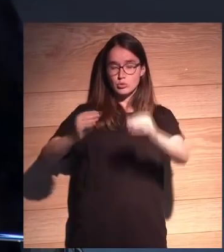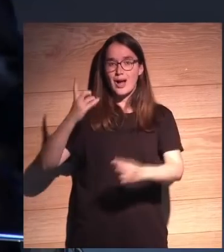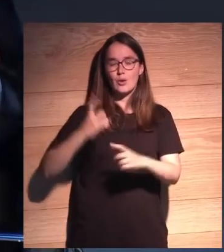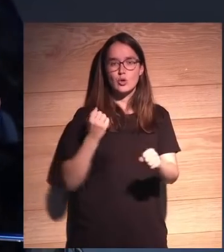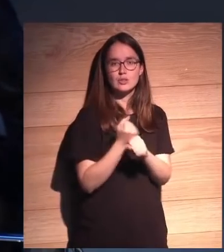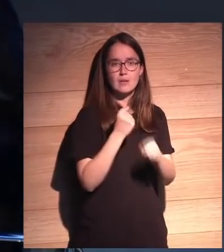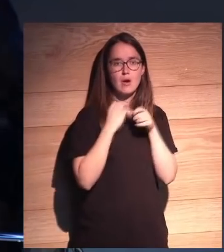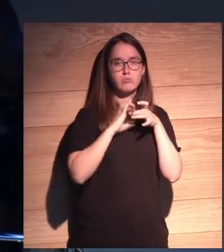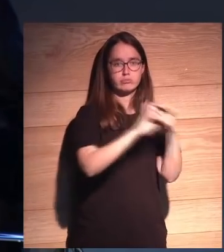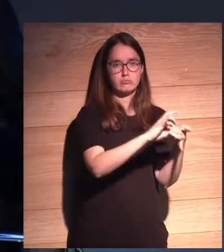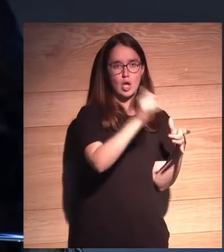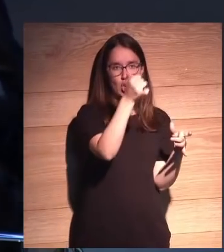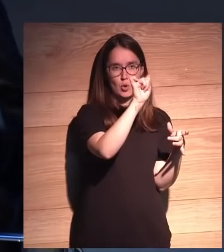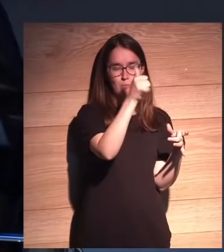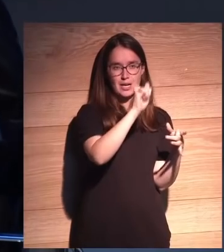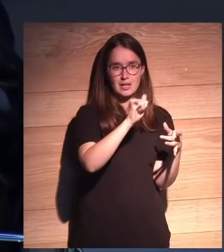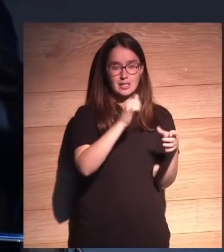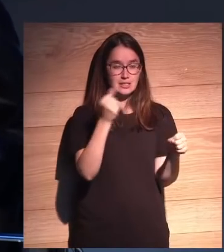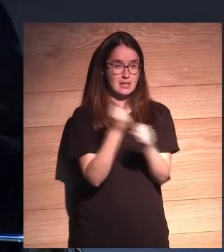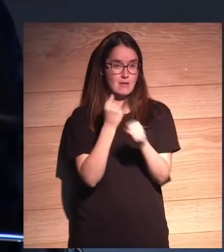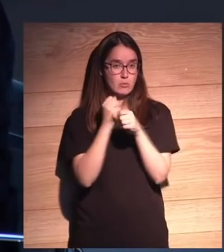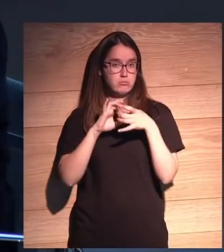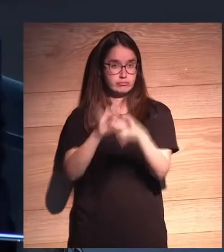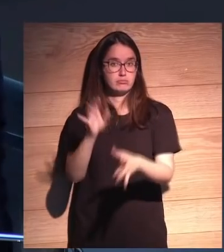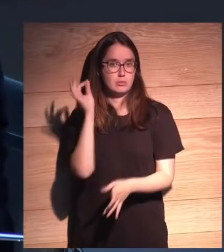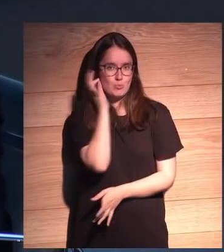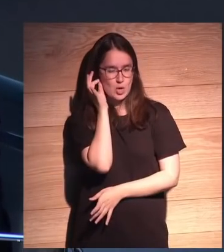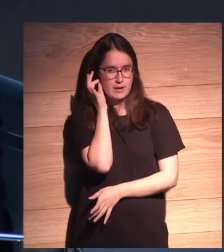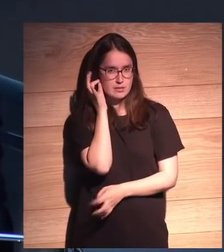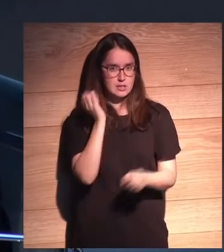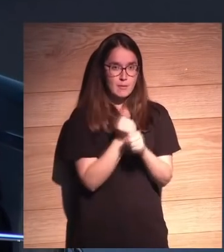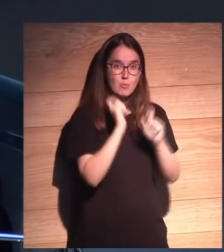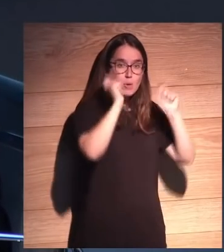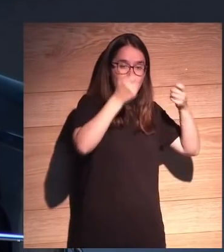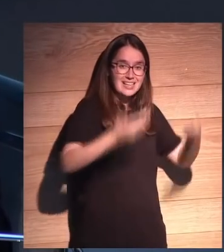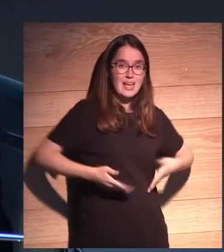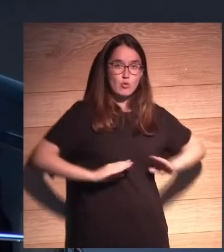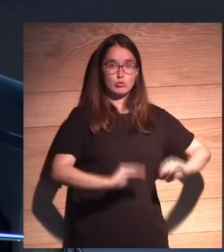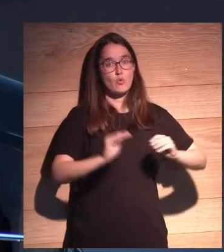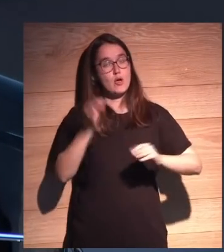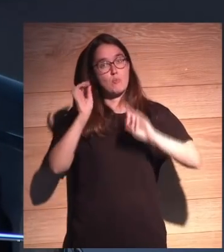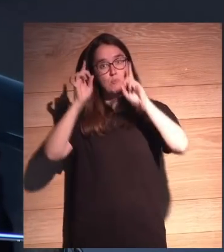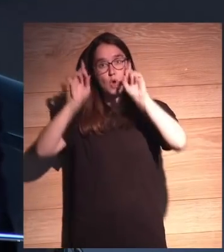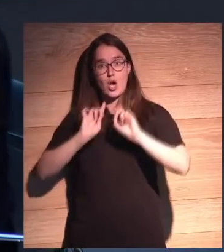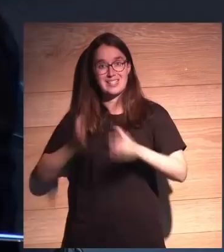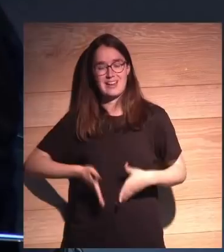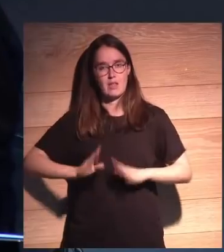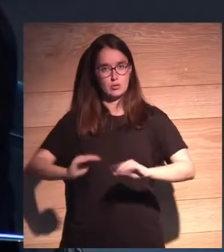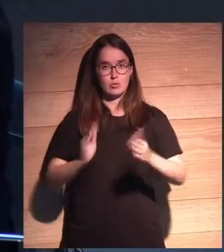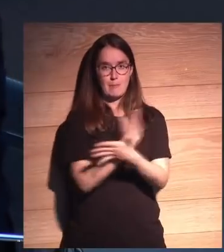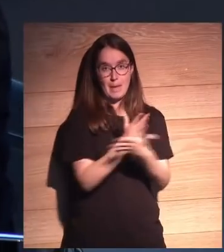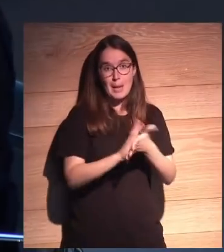tareas atribuidas a los monjes y sus criados y tareas atribuidas a las monjas y sus